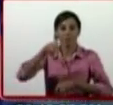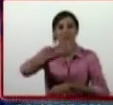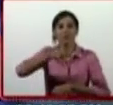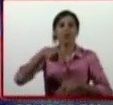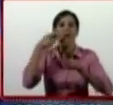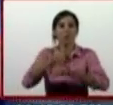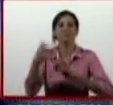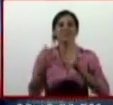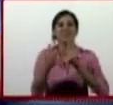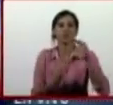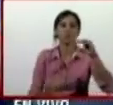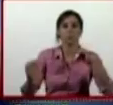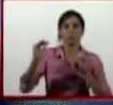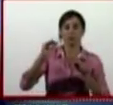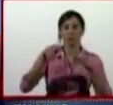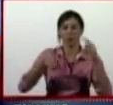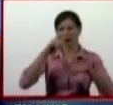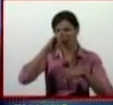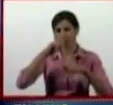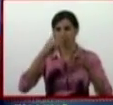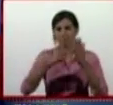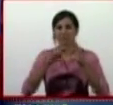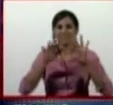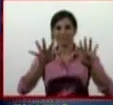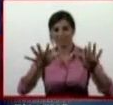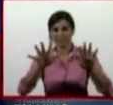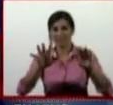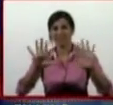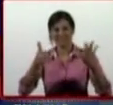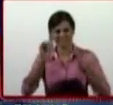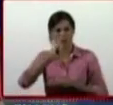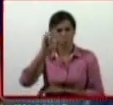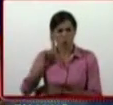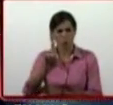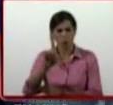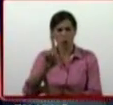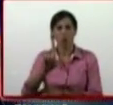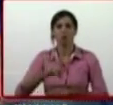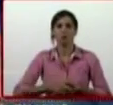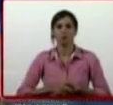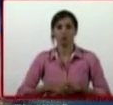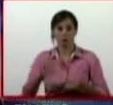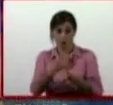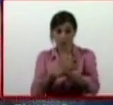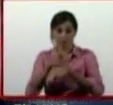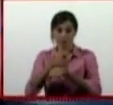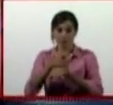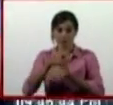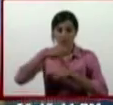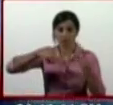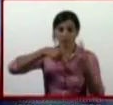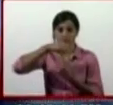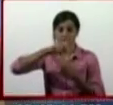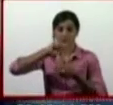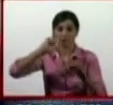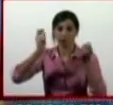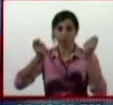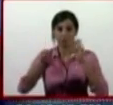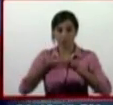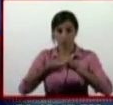eso, en el 2010, el 16 de julio específicamente, en este gobierno de revolución y transformación